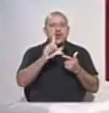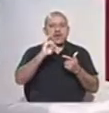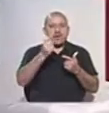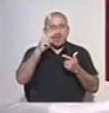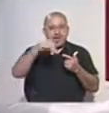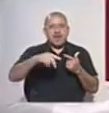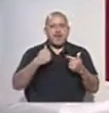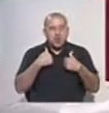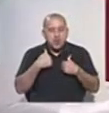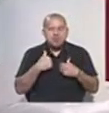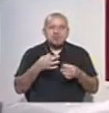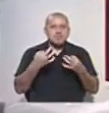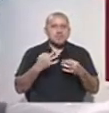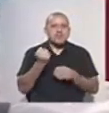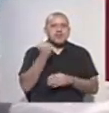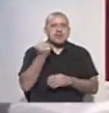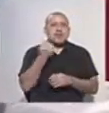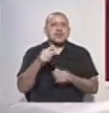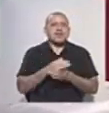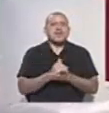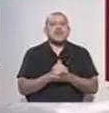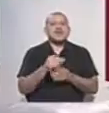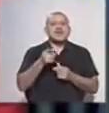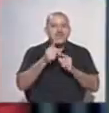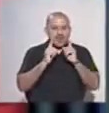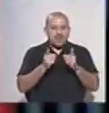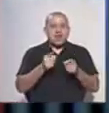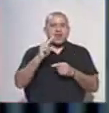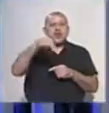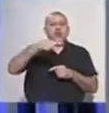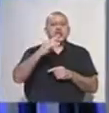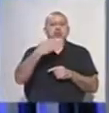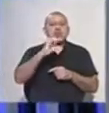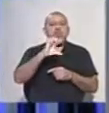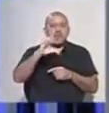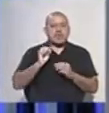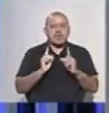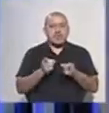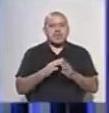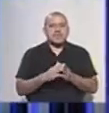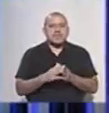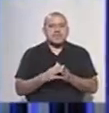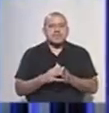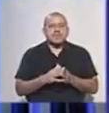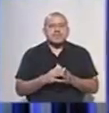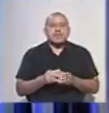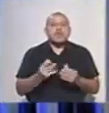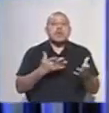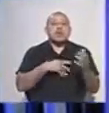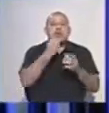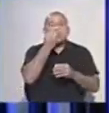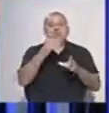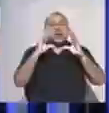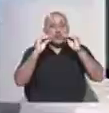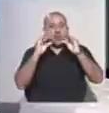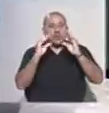un honor. Tenemos a Nubel gritando, que es la claque oficial. Claro, él es la claque oficial, Isa también. Bueno, buenas noches para todos.